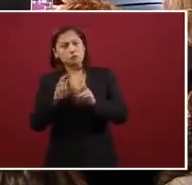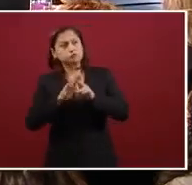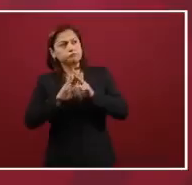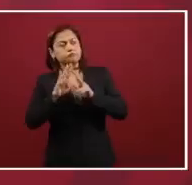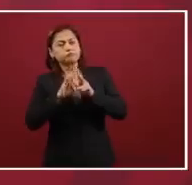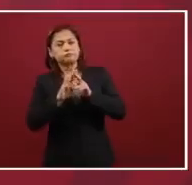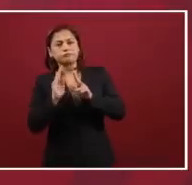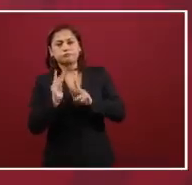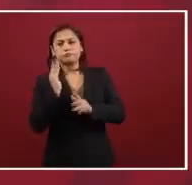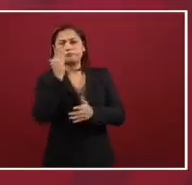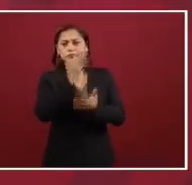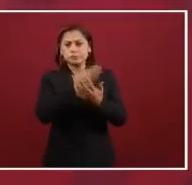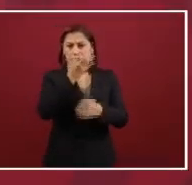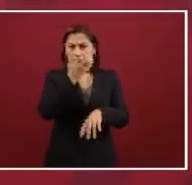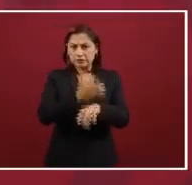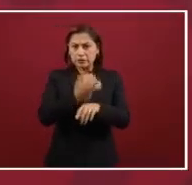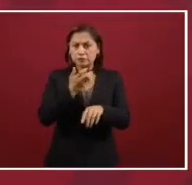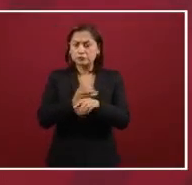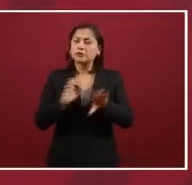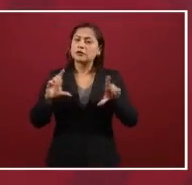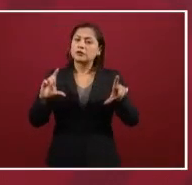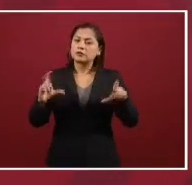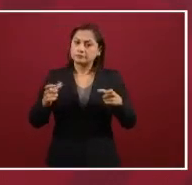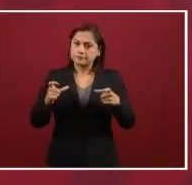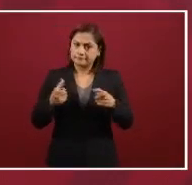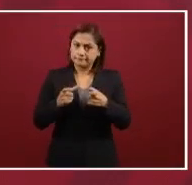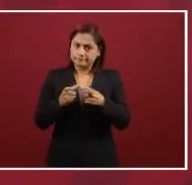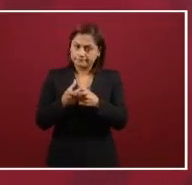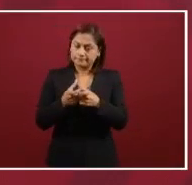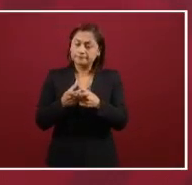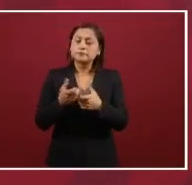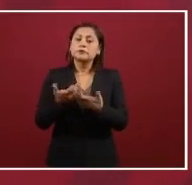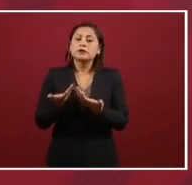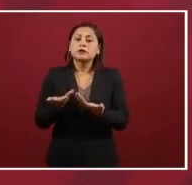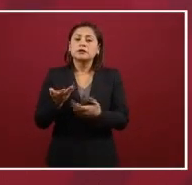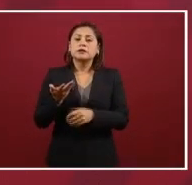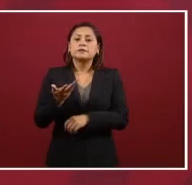mes que está por concluir,